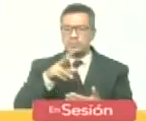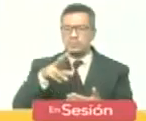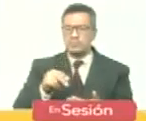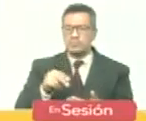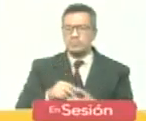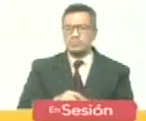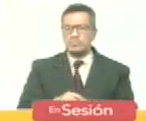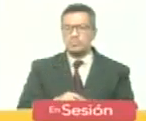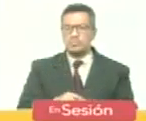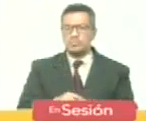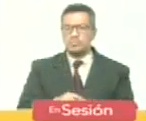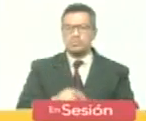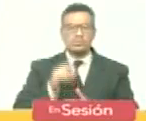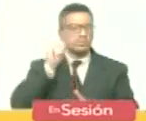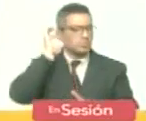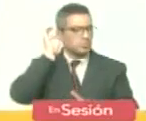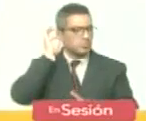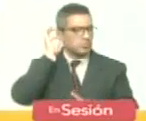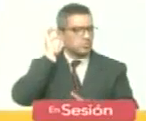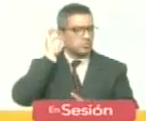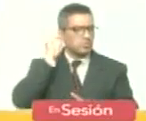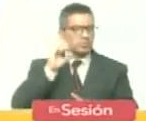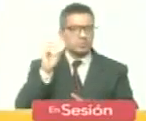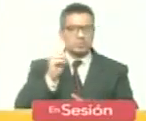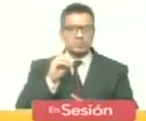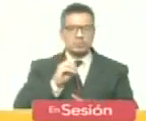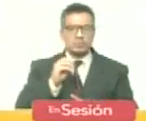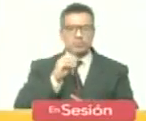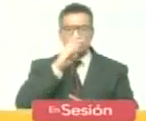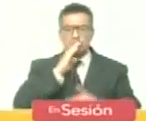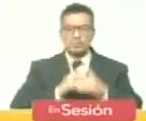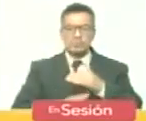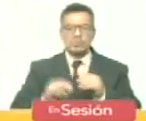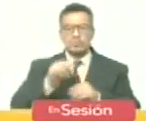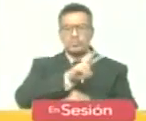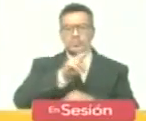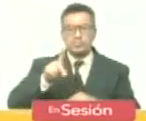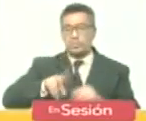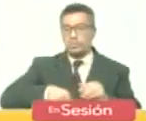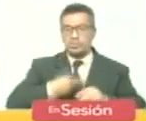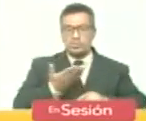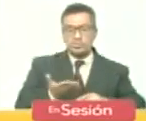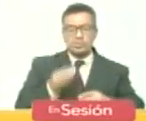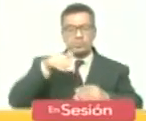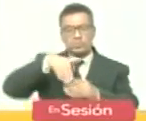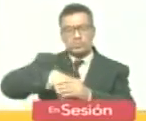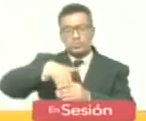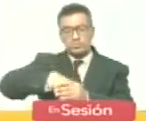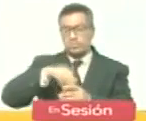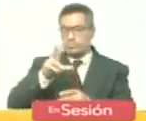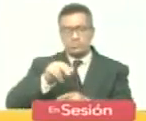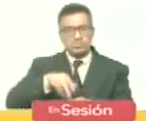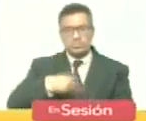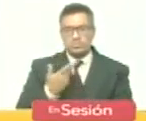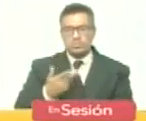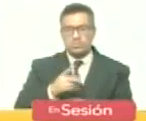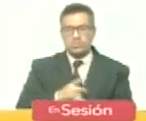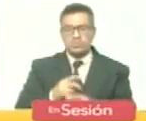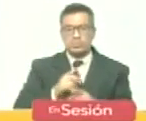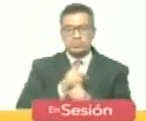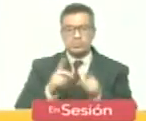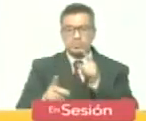quienes eran mujeres o eran menores de 21 años, no podían ejercer el derecho al voto. Y fue a través de una